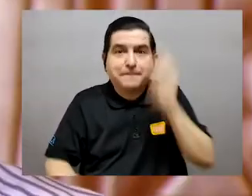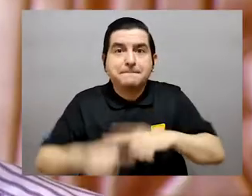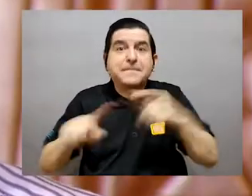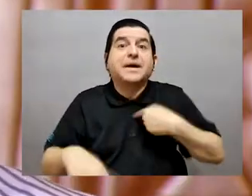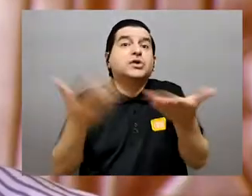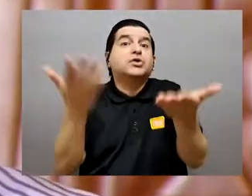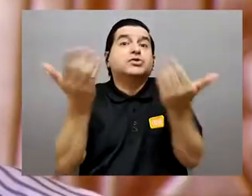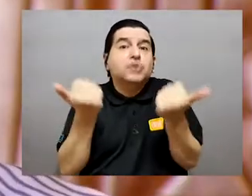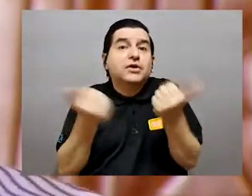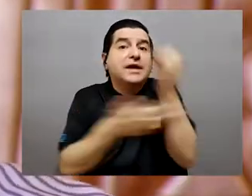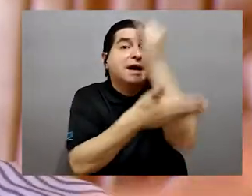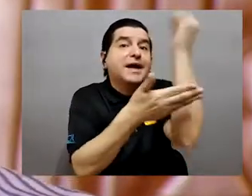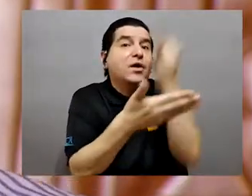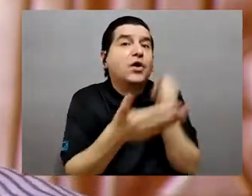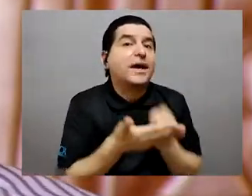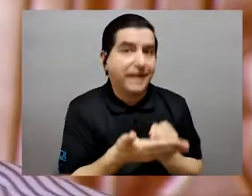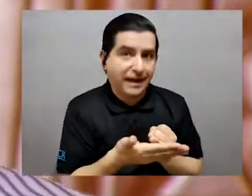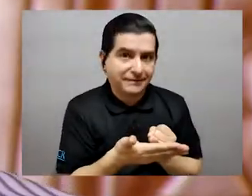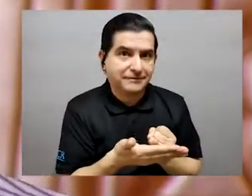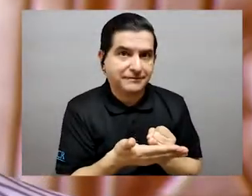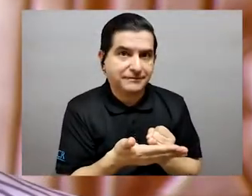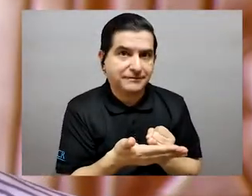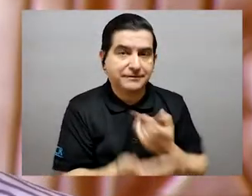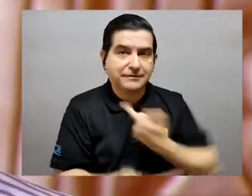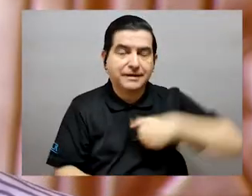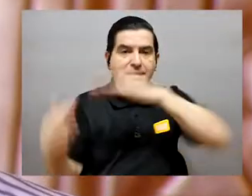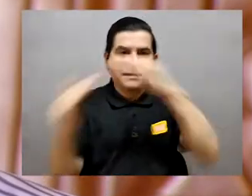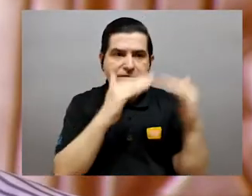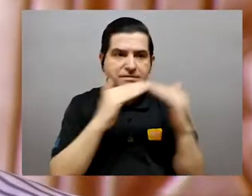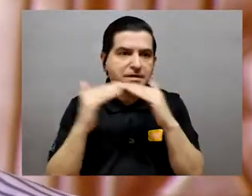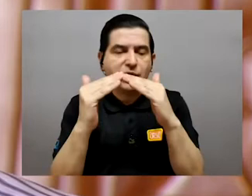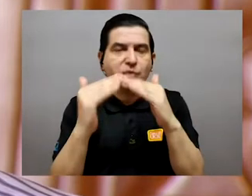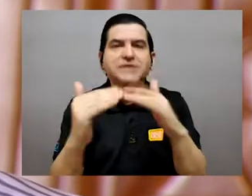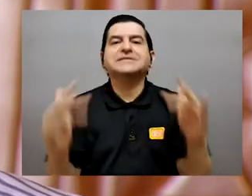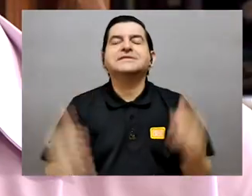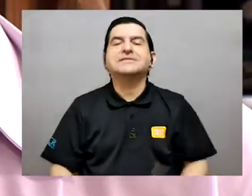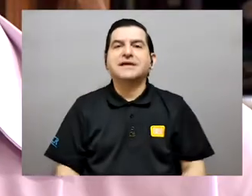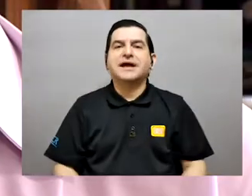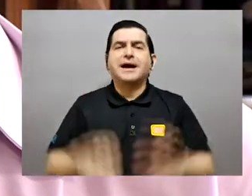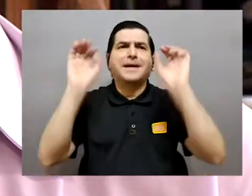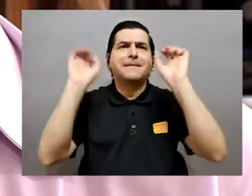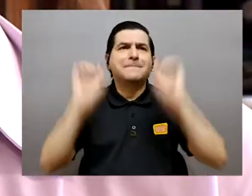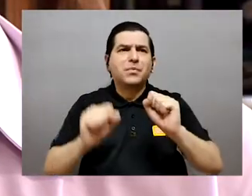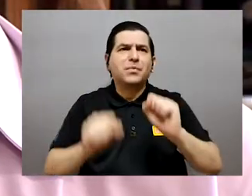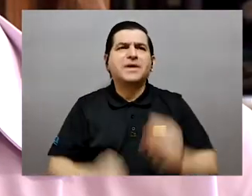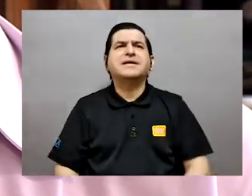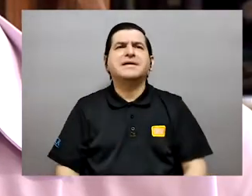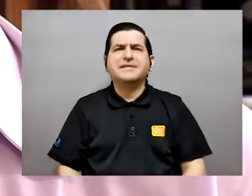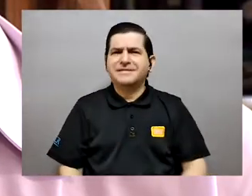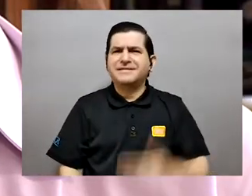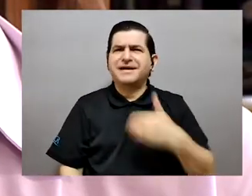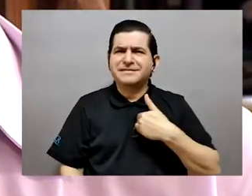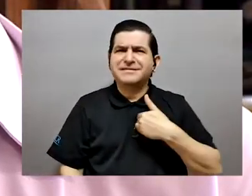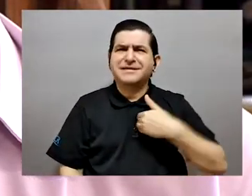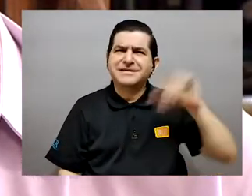es el gran maestro de los maestros en el arte de la escultura. Y